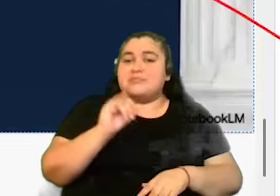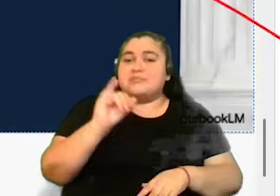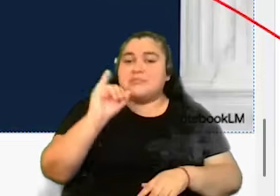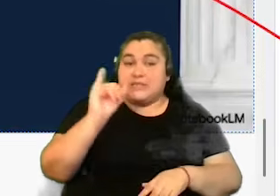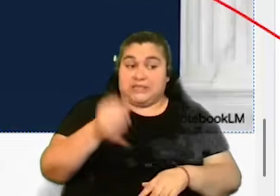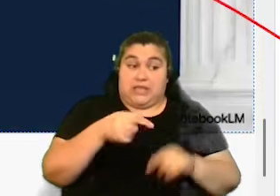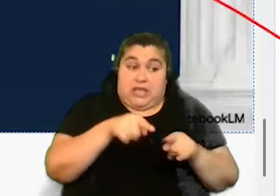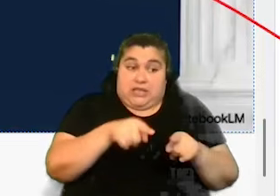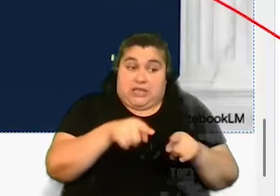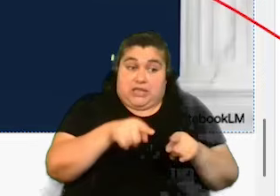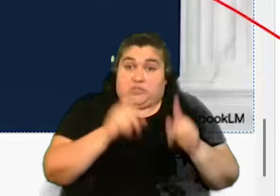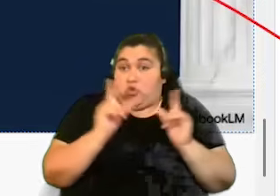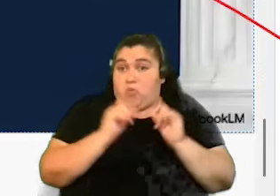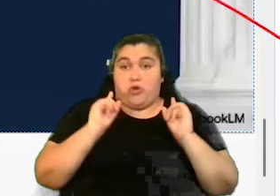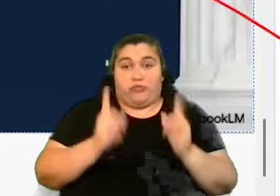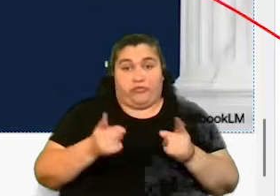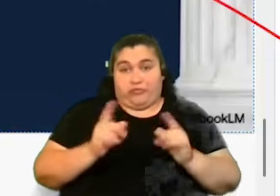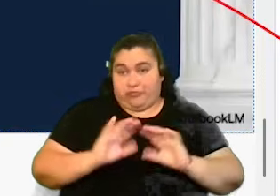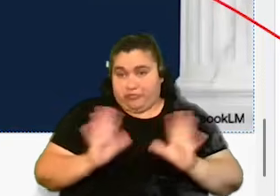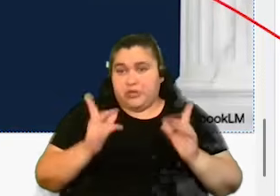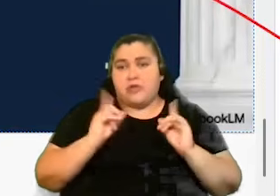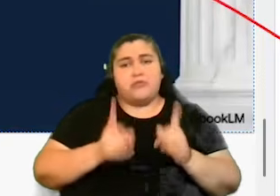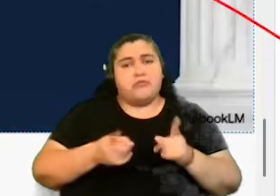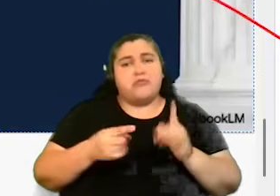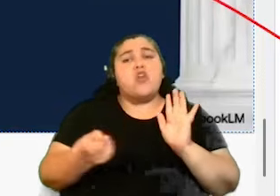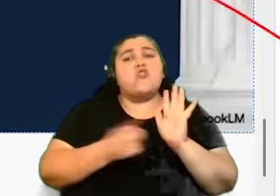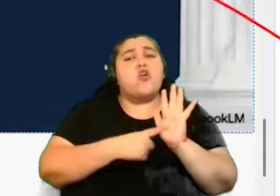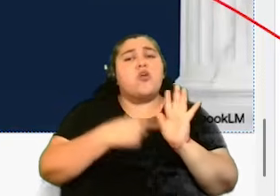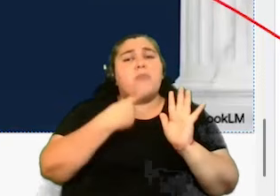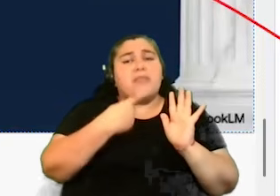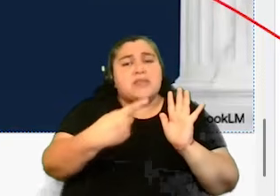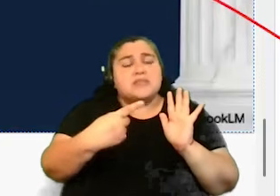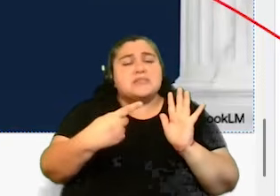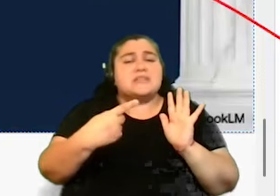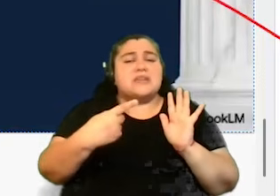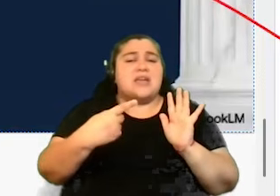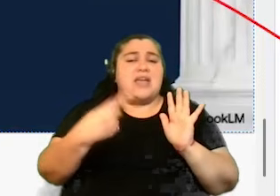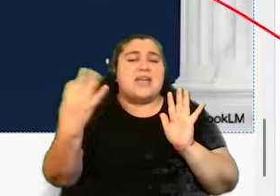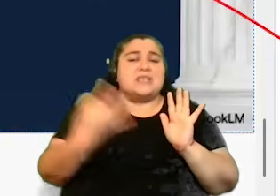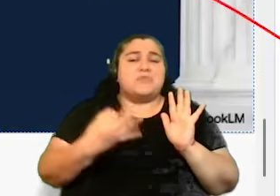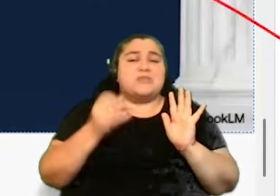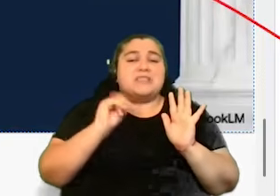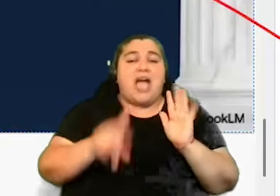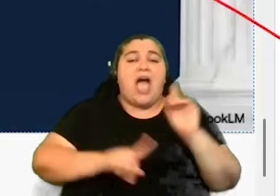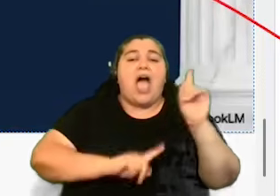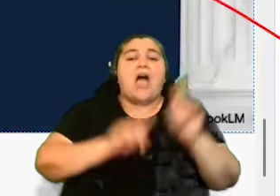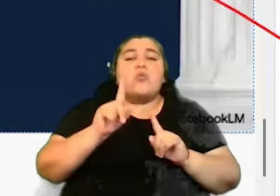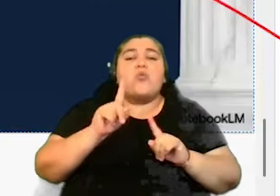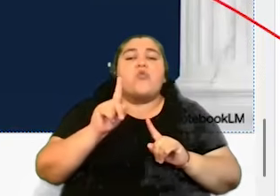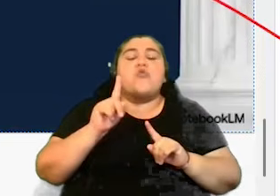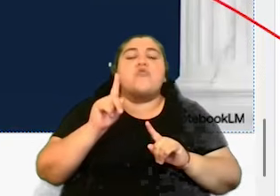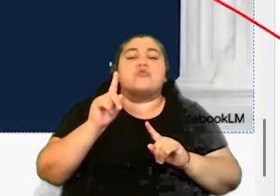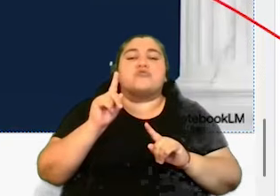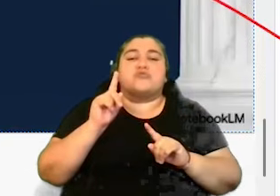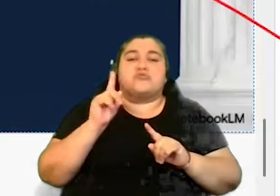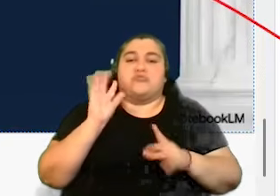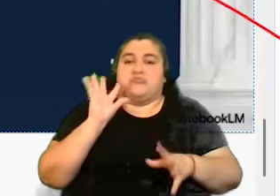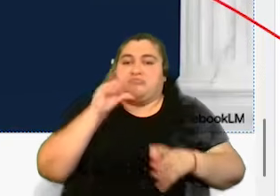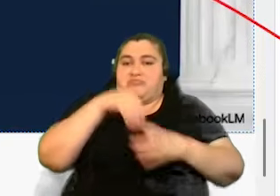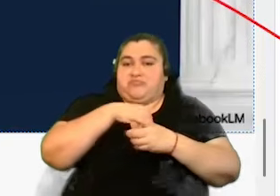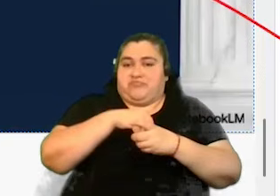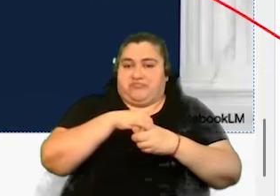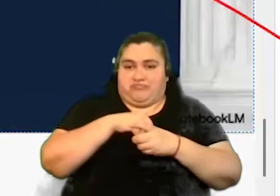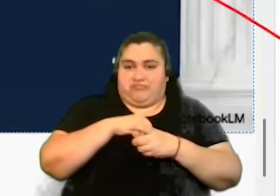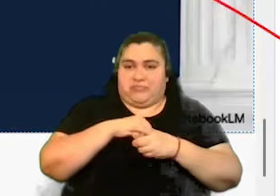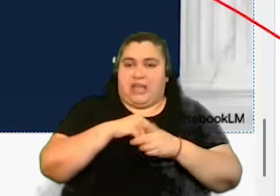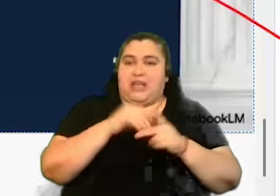vigente. Sigue vigente y la norma dice que, excepto, los únicos que tienen que estar exceptuados de incorporarse son los que están en el decreto 22